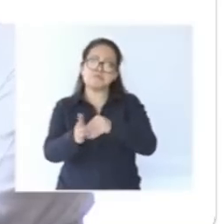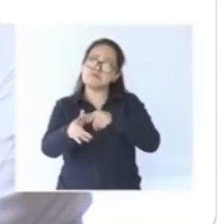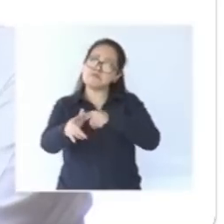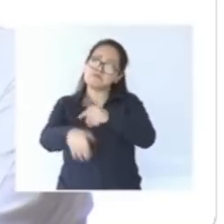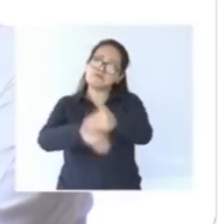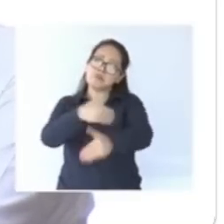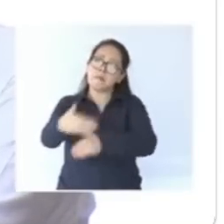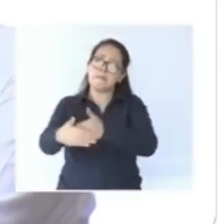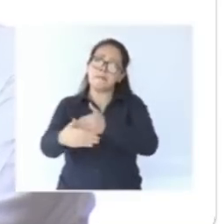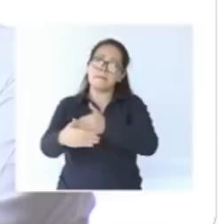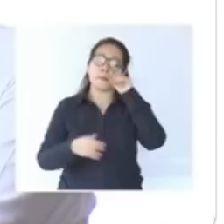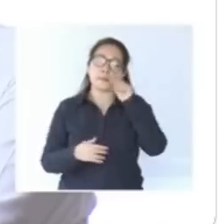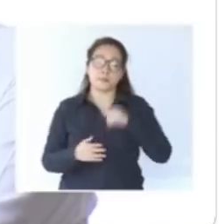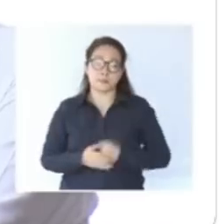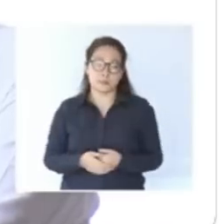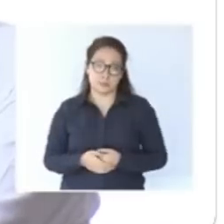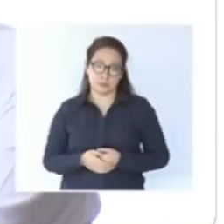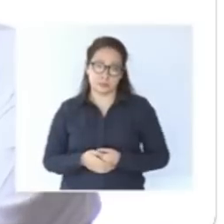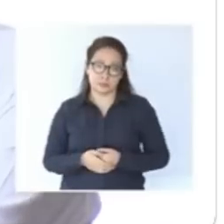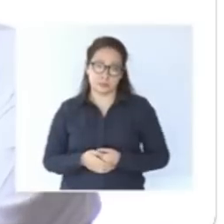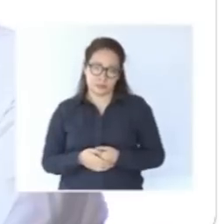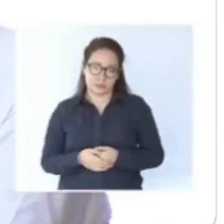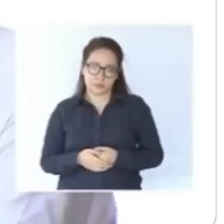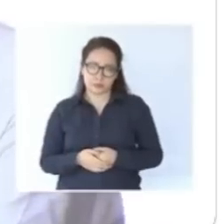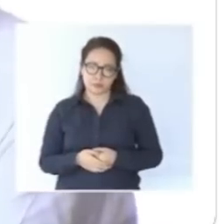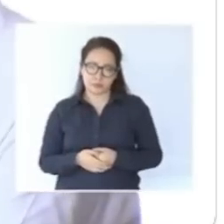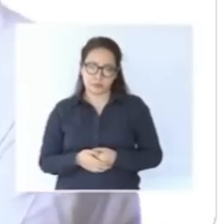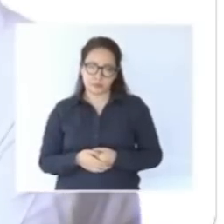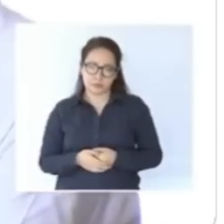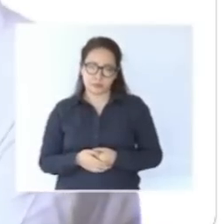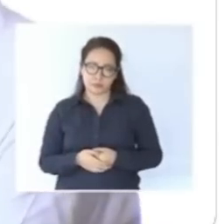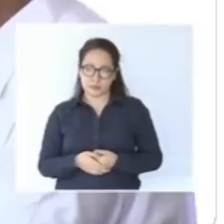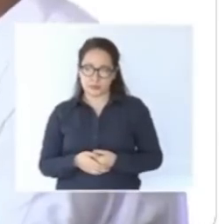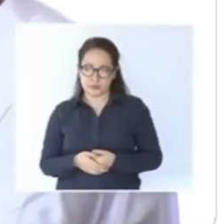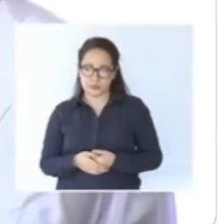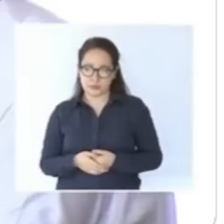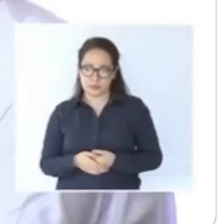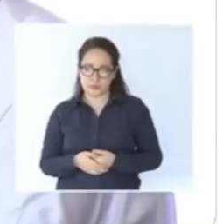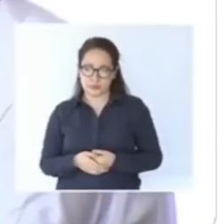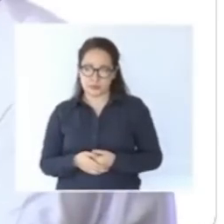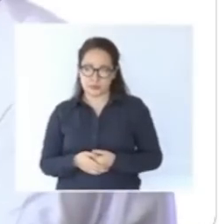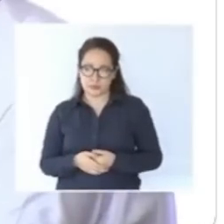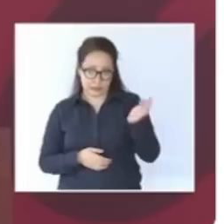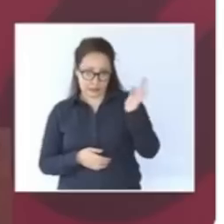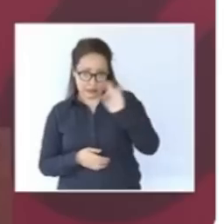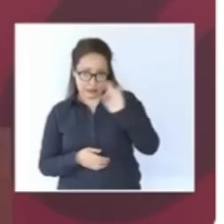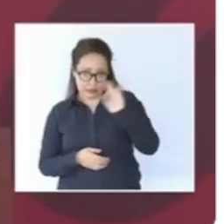Y en el caso de que se requiera defender el territorio,